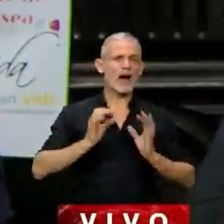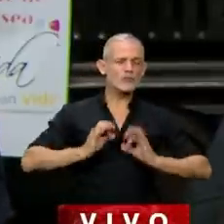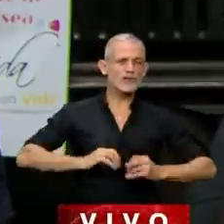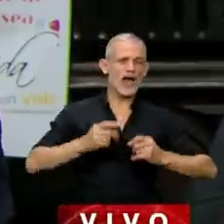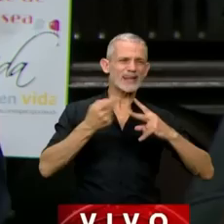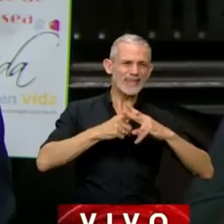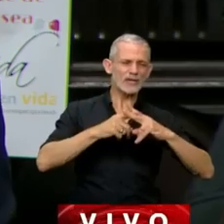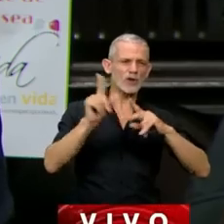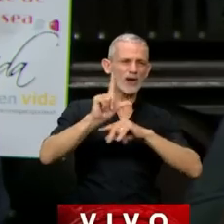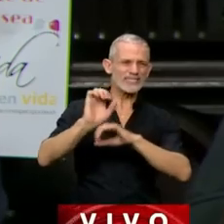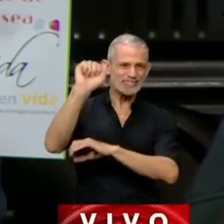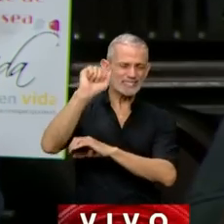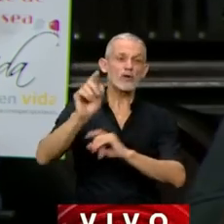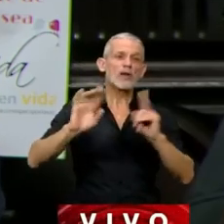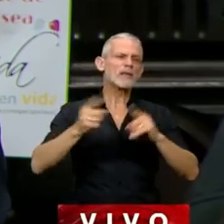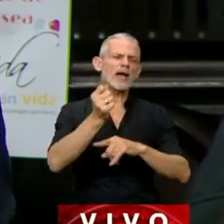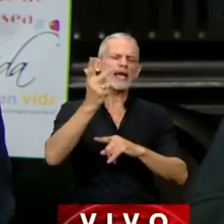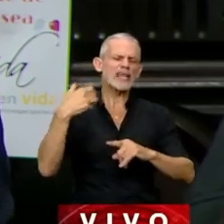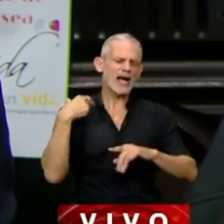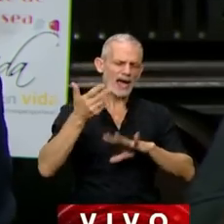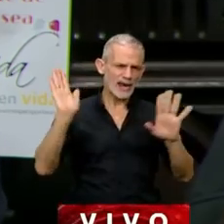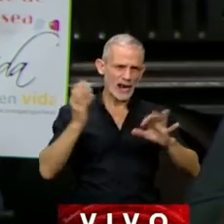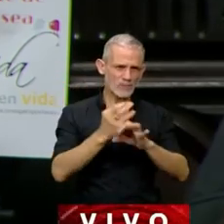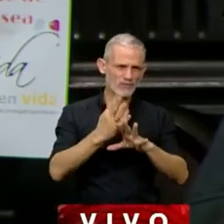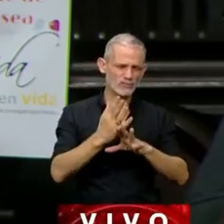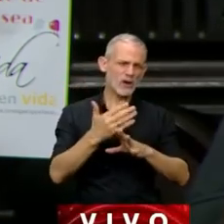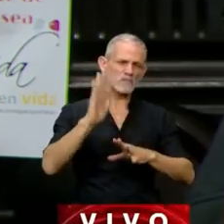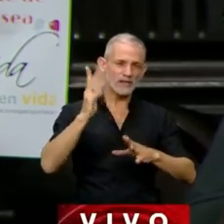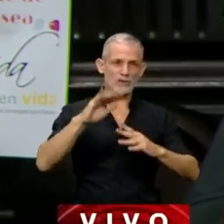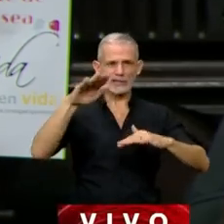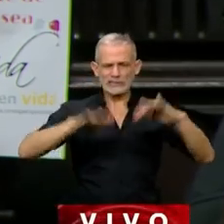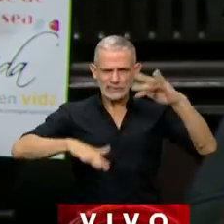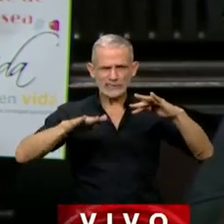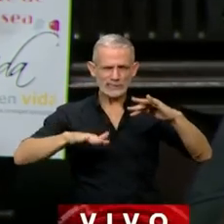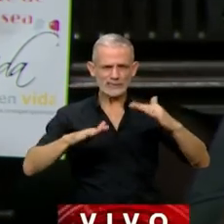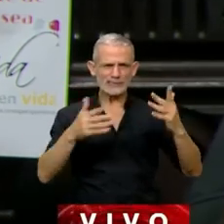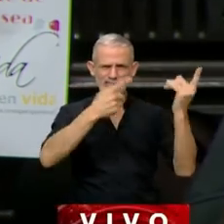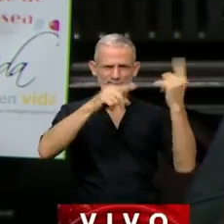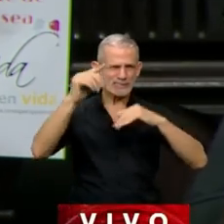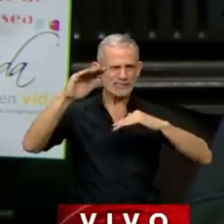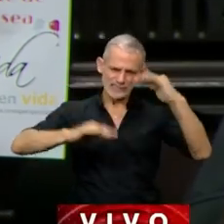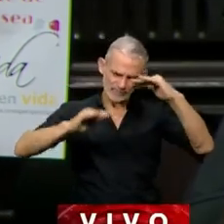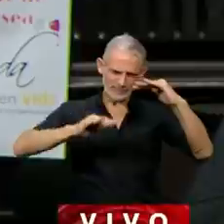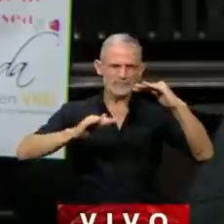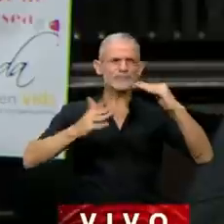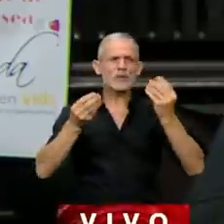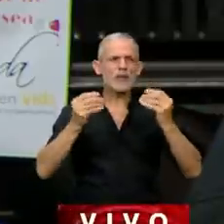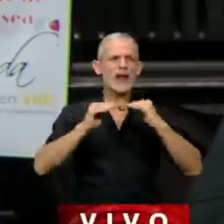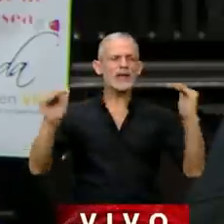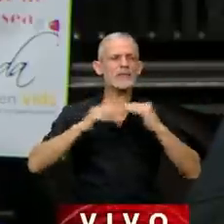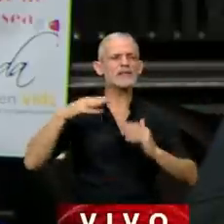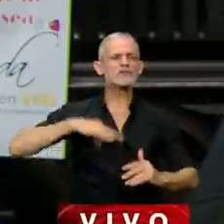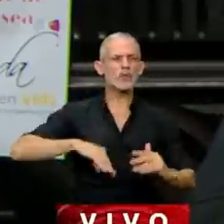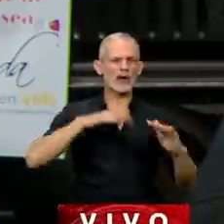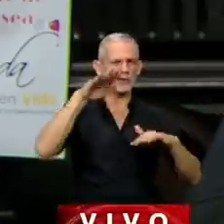auxiliares, técnicos y licenciadas, sino con la cantidad en general de profesionales. Y las asimetrías también se reflejan en el nivel de